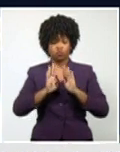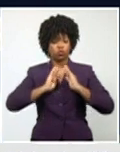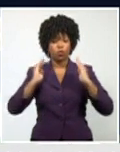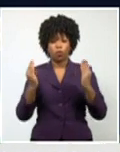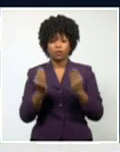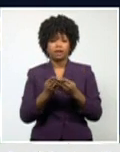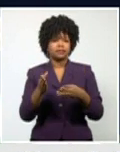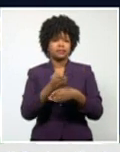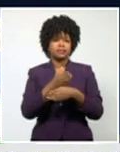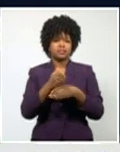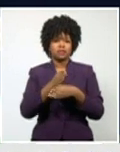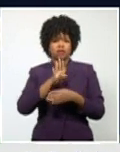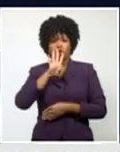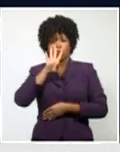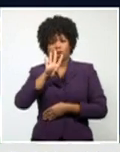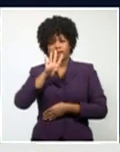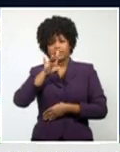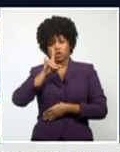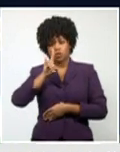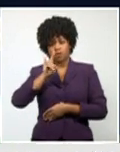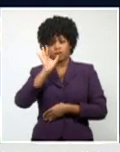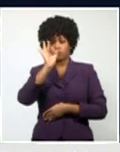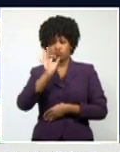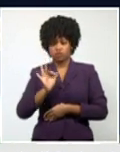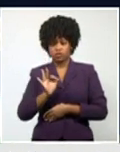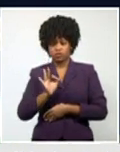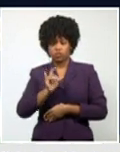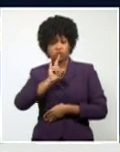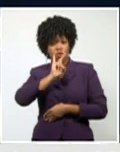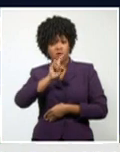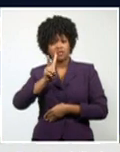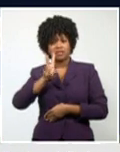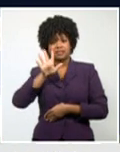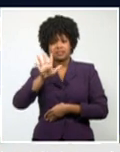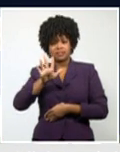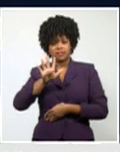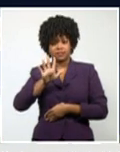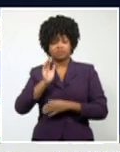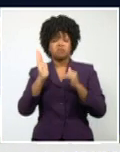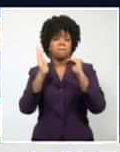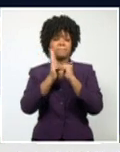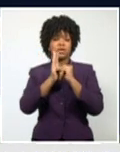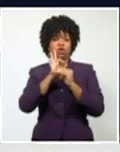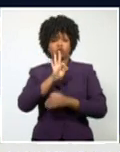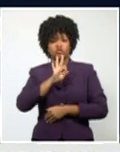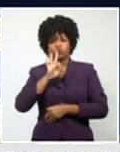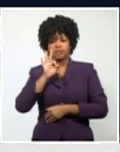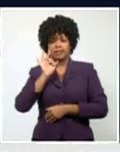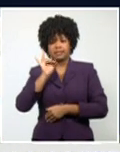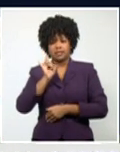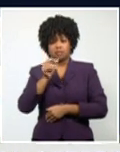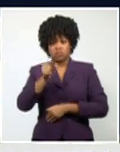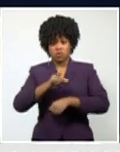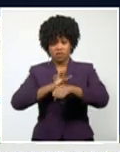representa 49%, son 925 de los 1.887 diagnosticados,